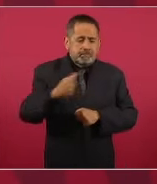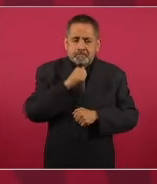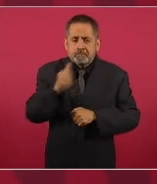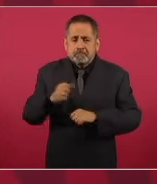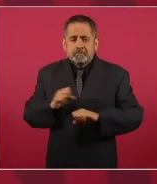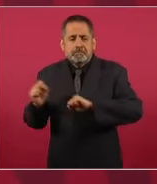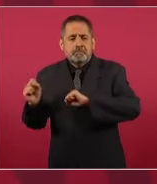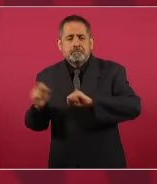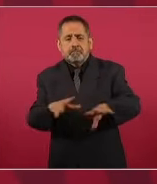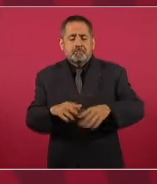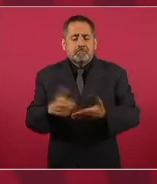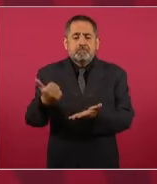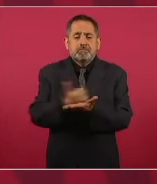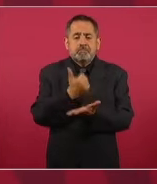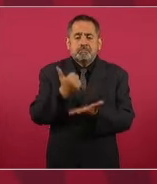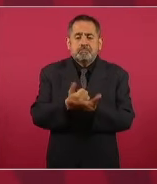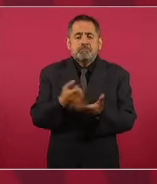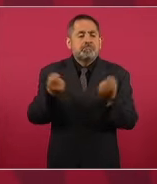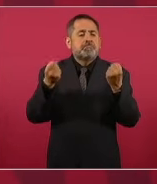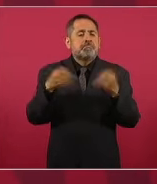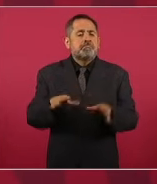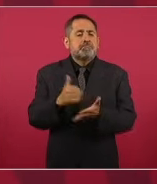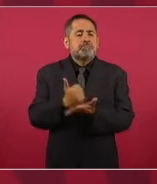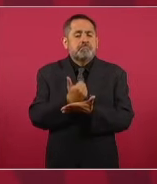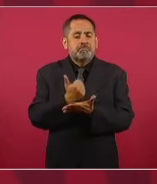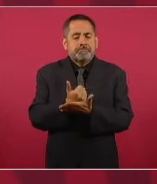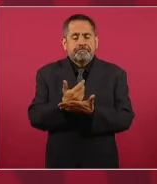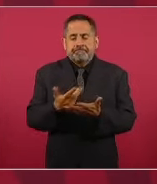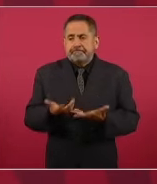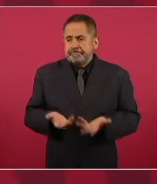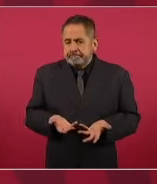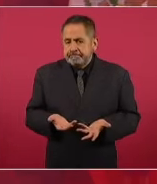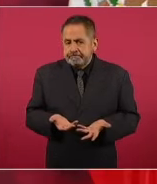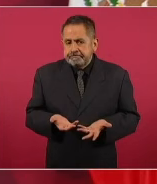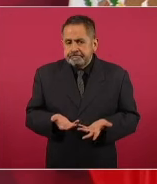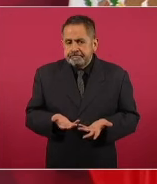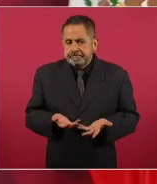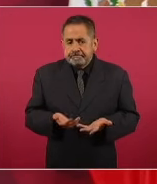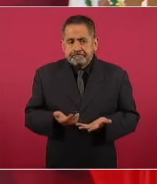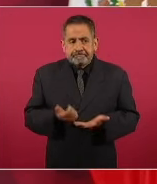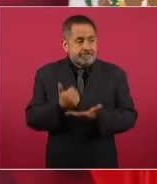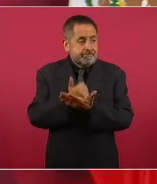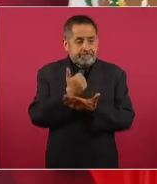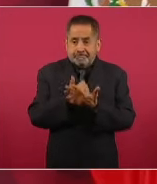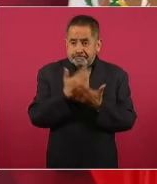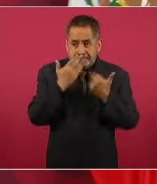a la producción de arroz, al grado de que estamos